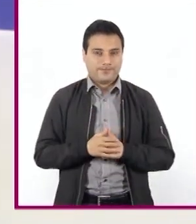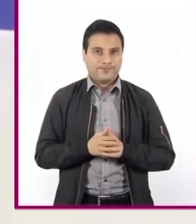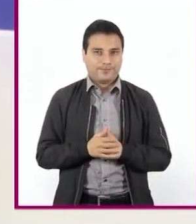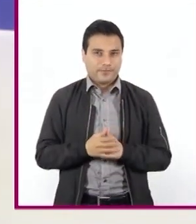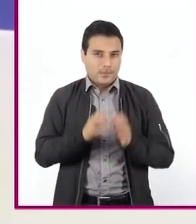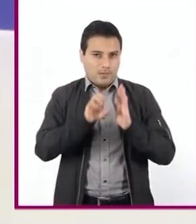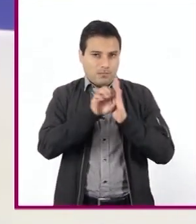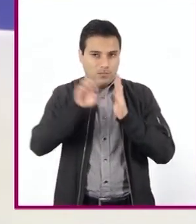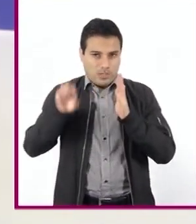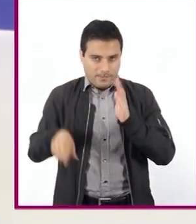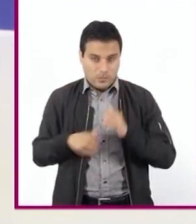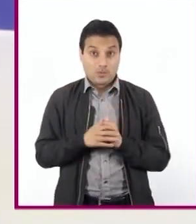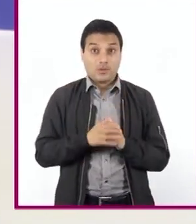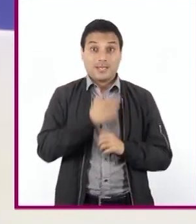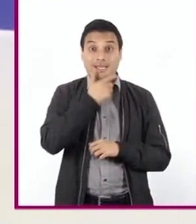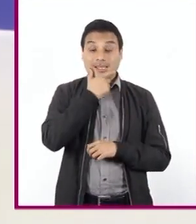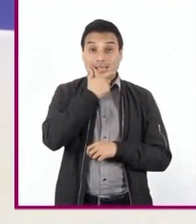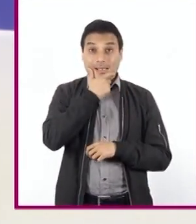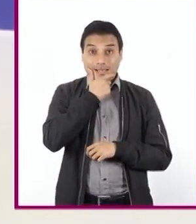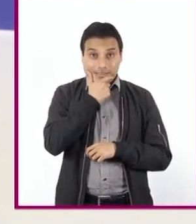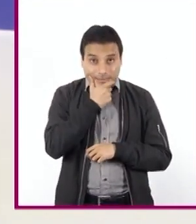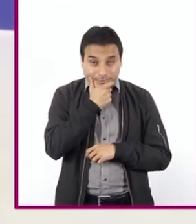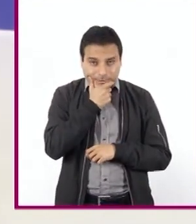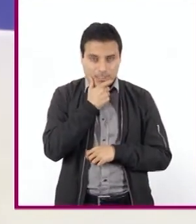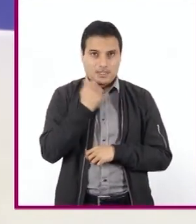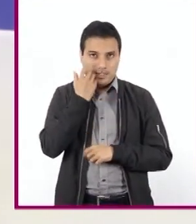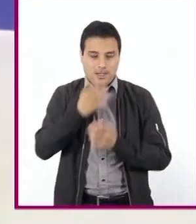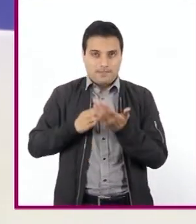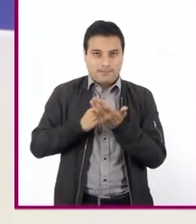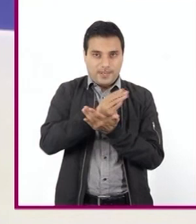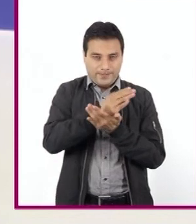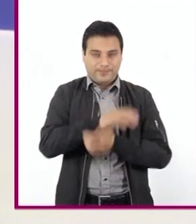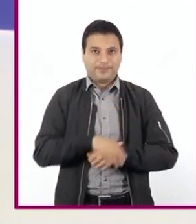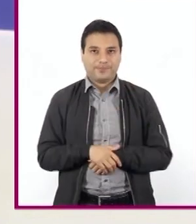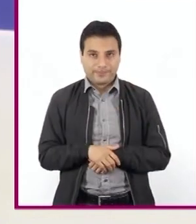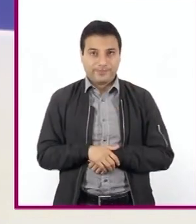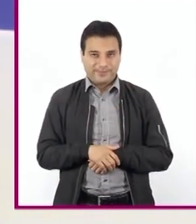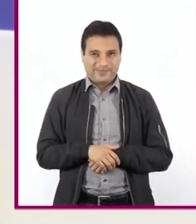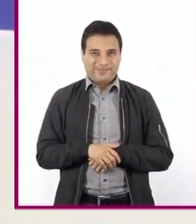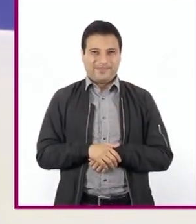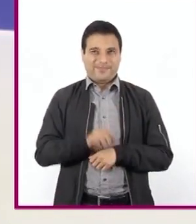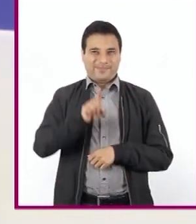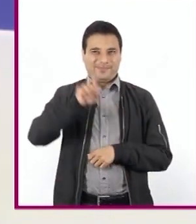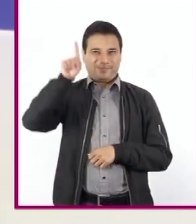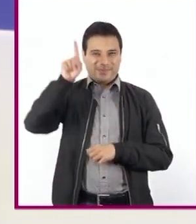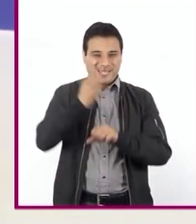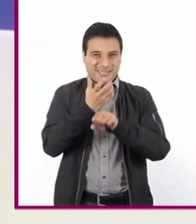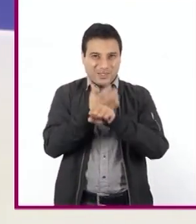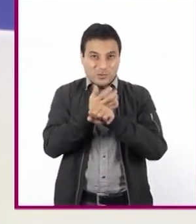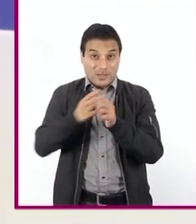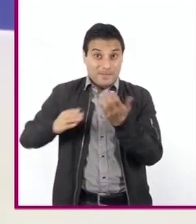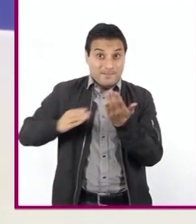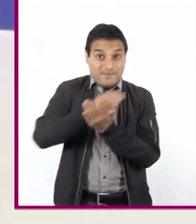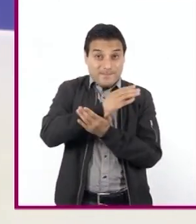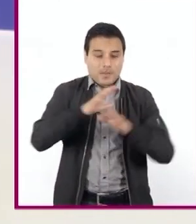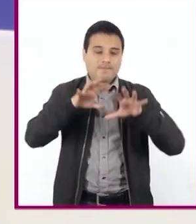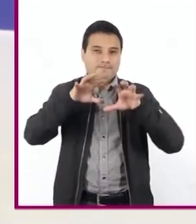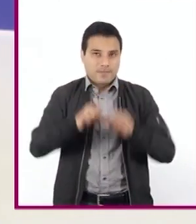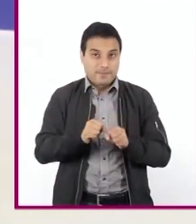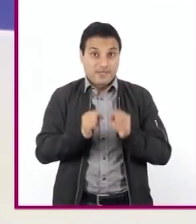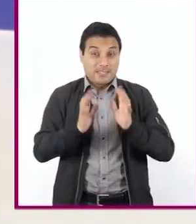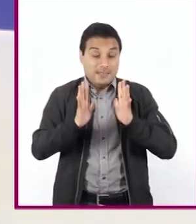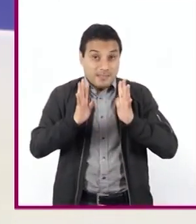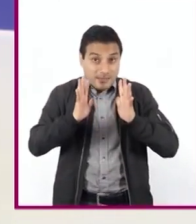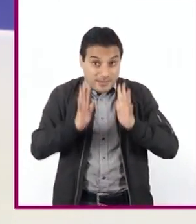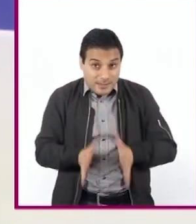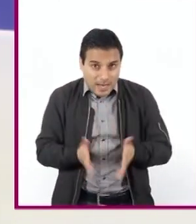caso de Inglaterra, que hasta que no se estableció en el territorio de Norteamérica, no dejó el hostigamiento y el